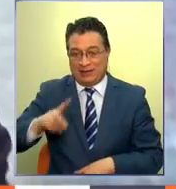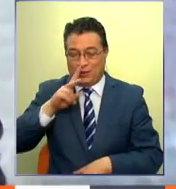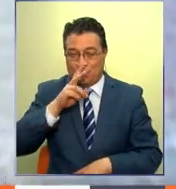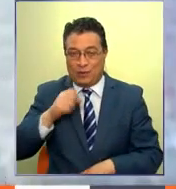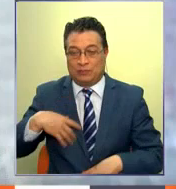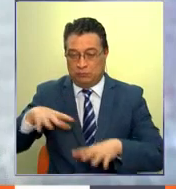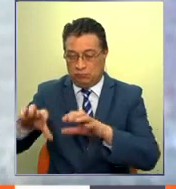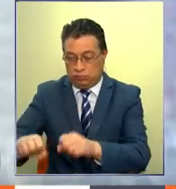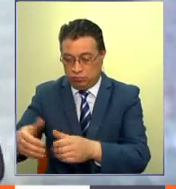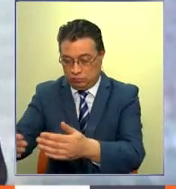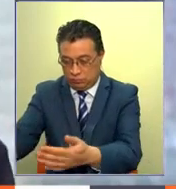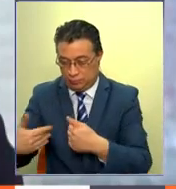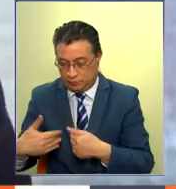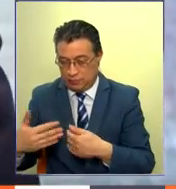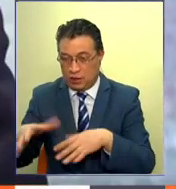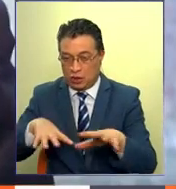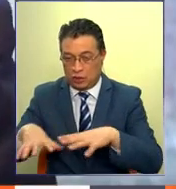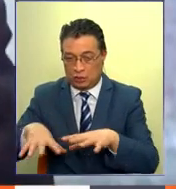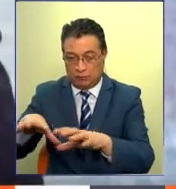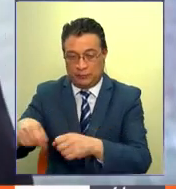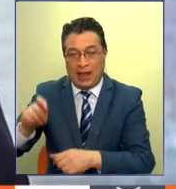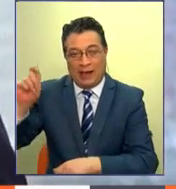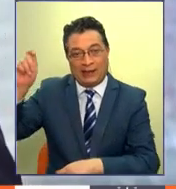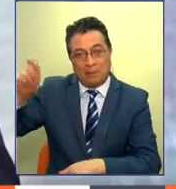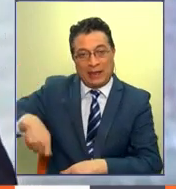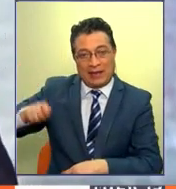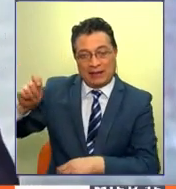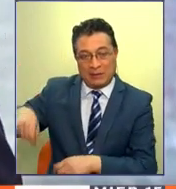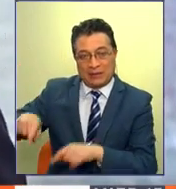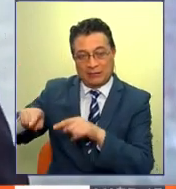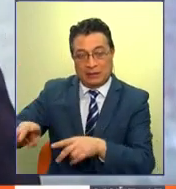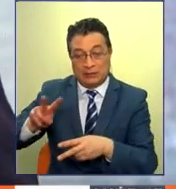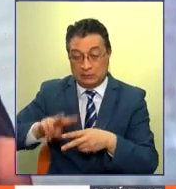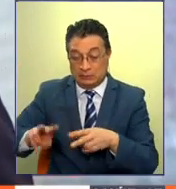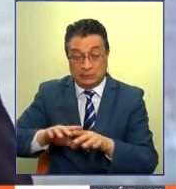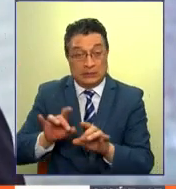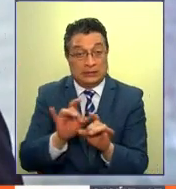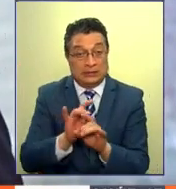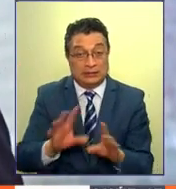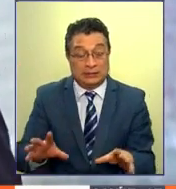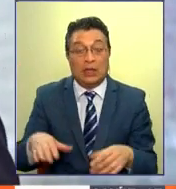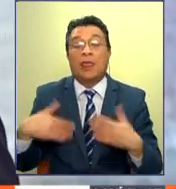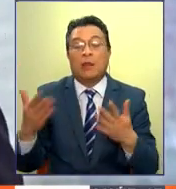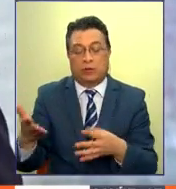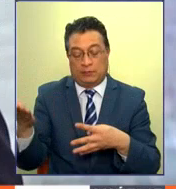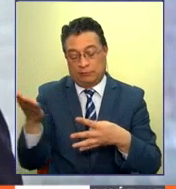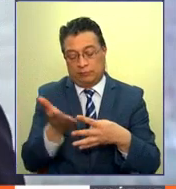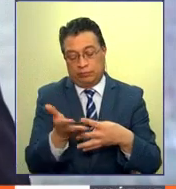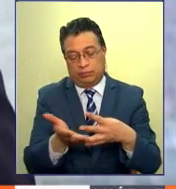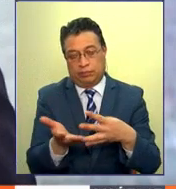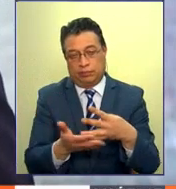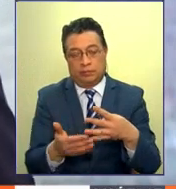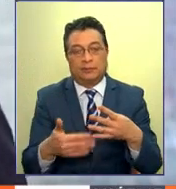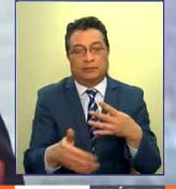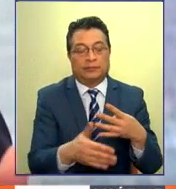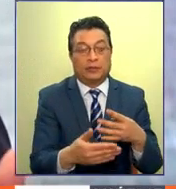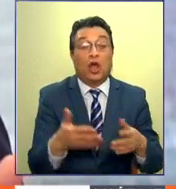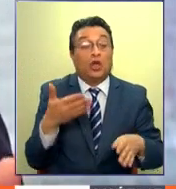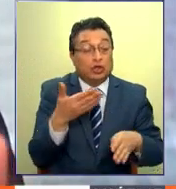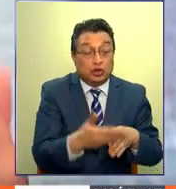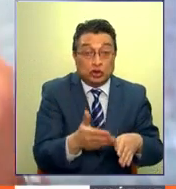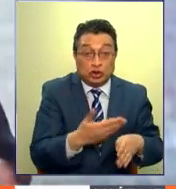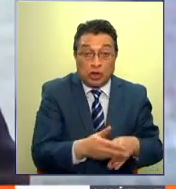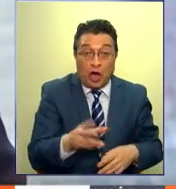los bienes, los va a vender, los va a hacer líquidos y va a hacer reparto. ¿Ya? El saldo que quede de la